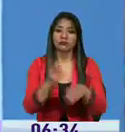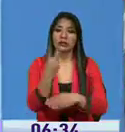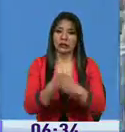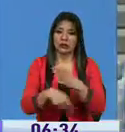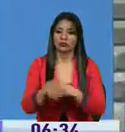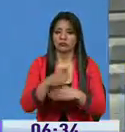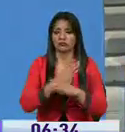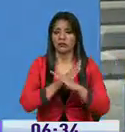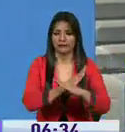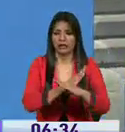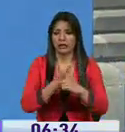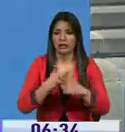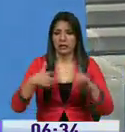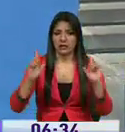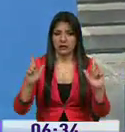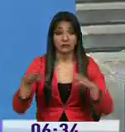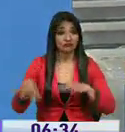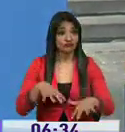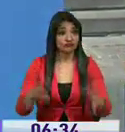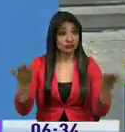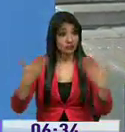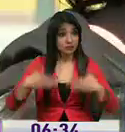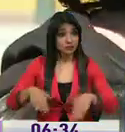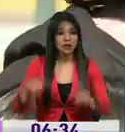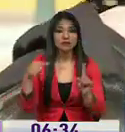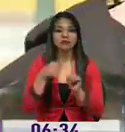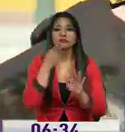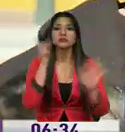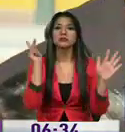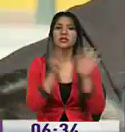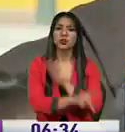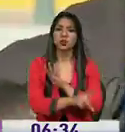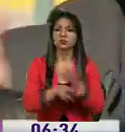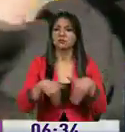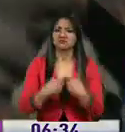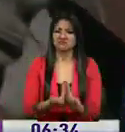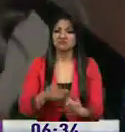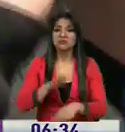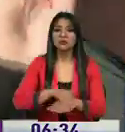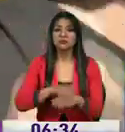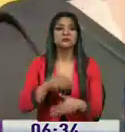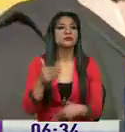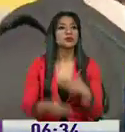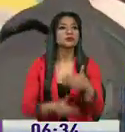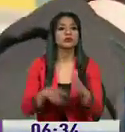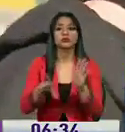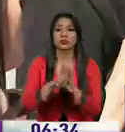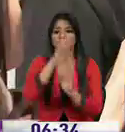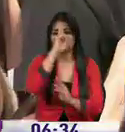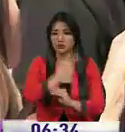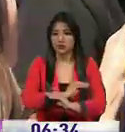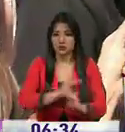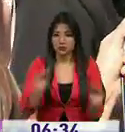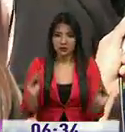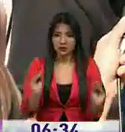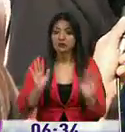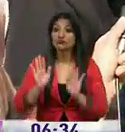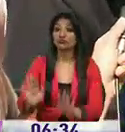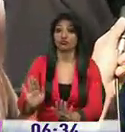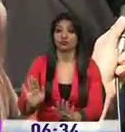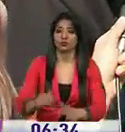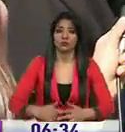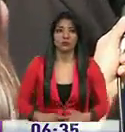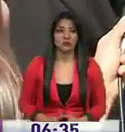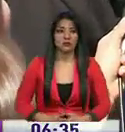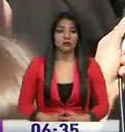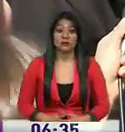libertad. Al finalizar la diligencia, Vini denunció a los medios la presunta ilegalidad en el proceso que se sigue en su contra. Es